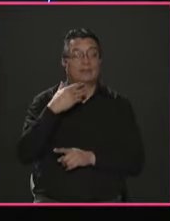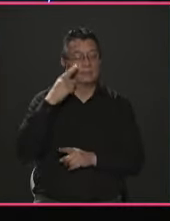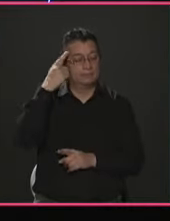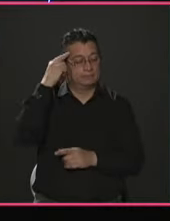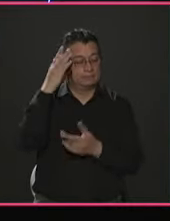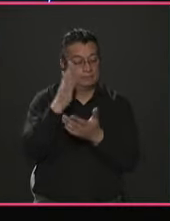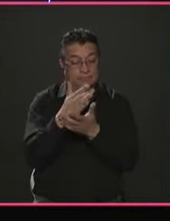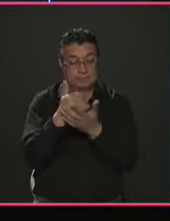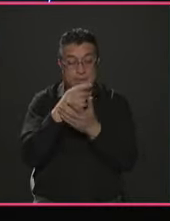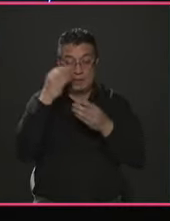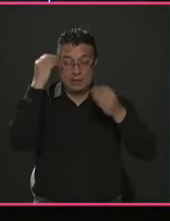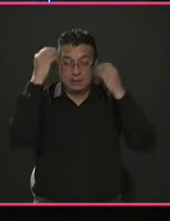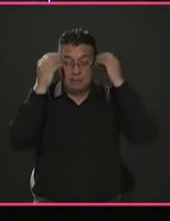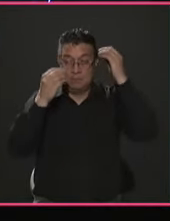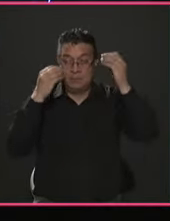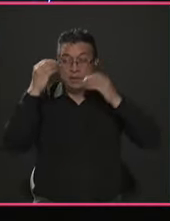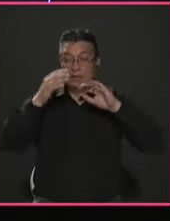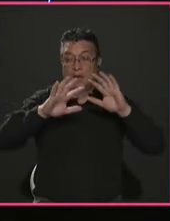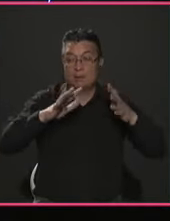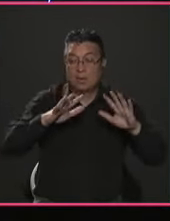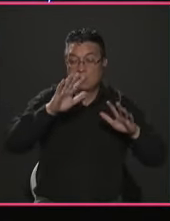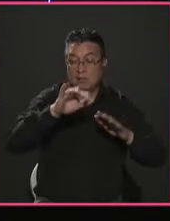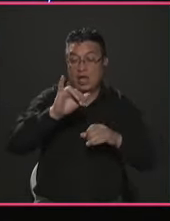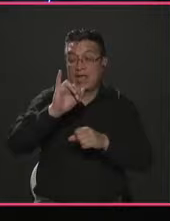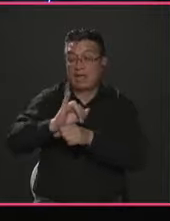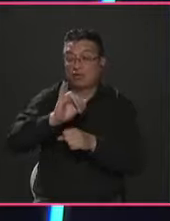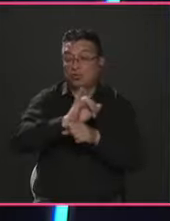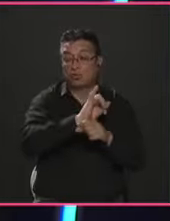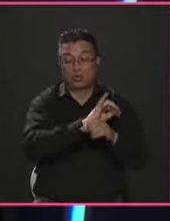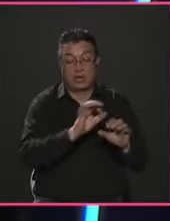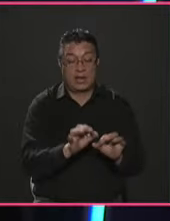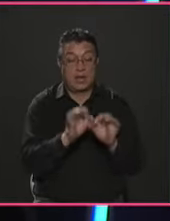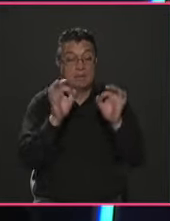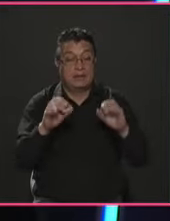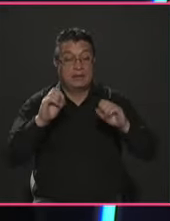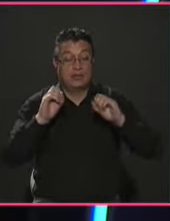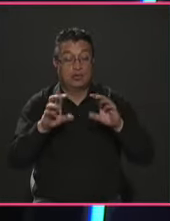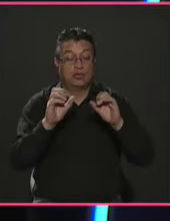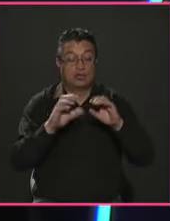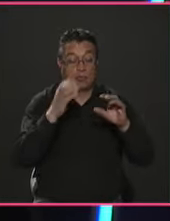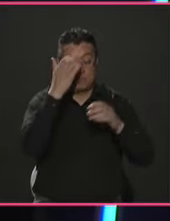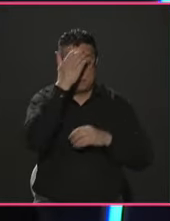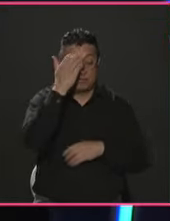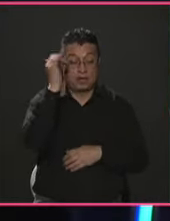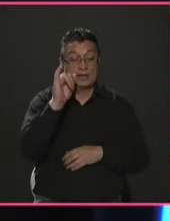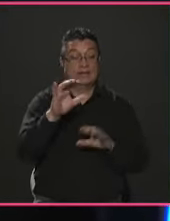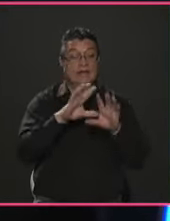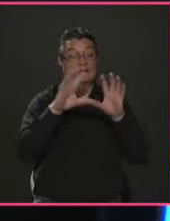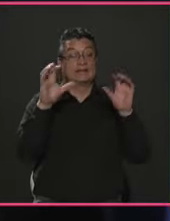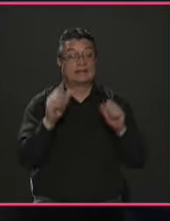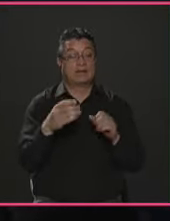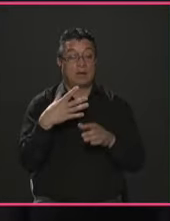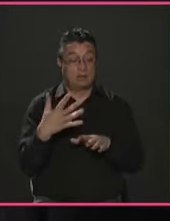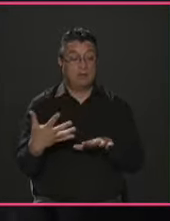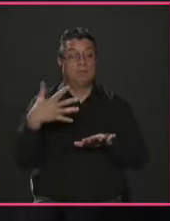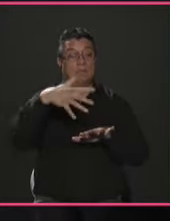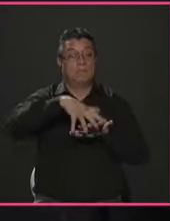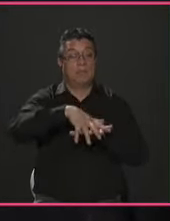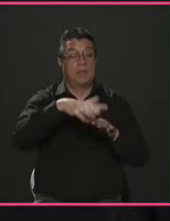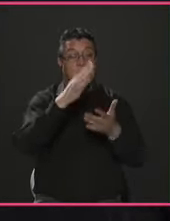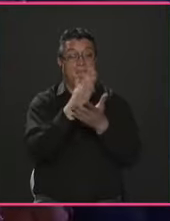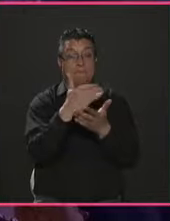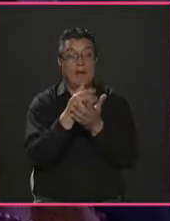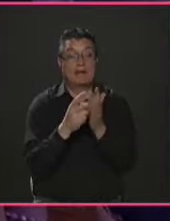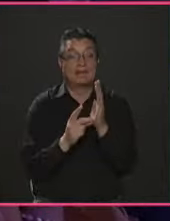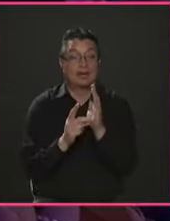que pensemos más menos en en instituciones exclusivamente de formación profesional y más en sistemas sistemas que integran planes de desarrollo